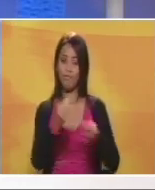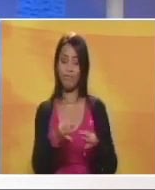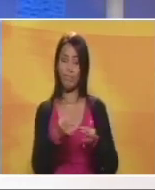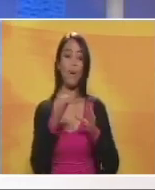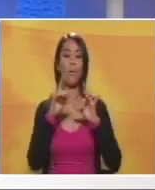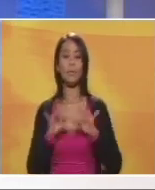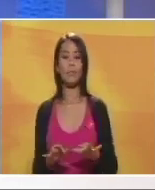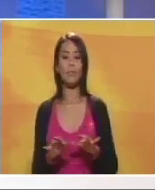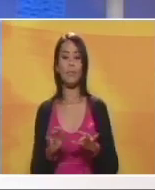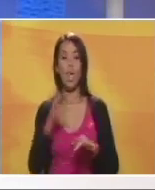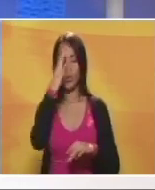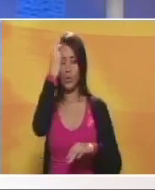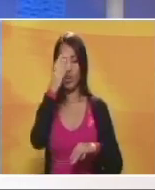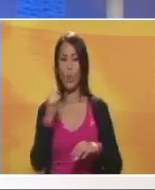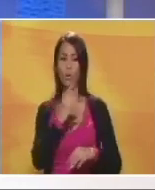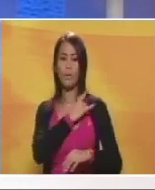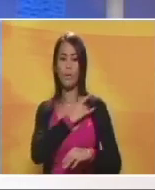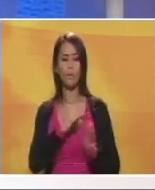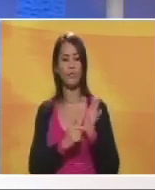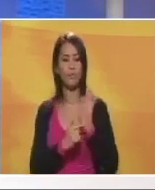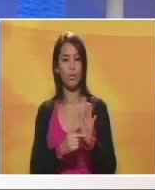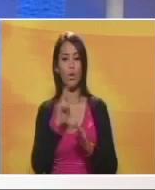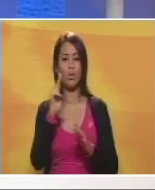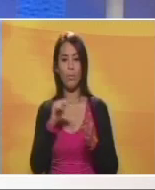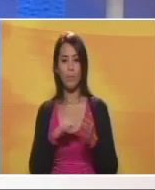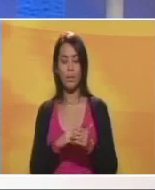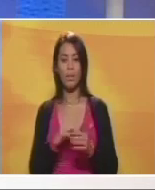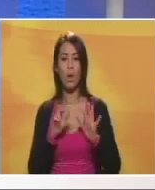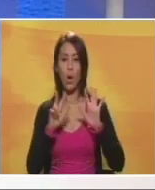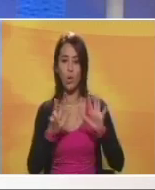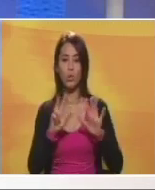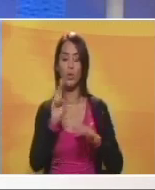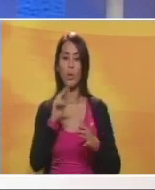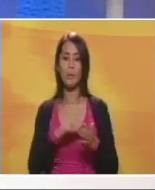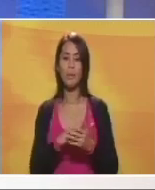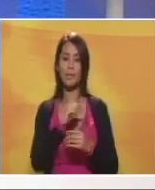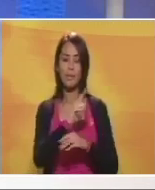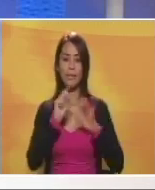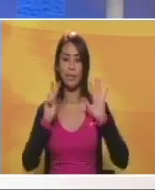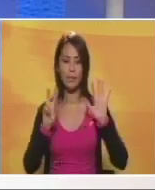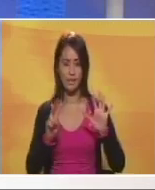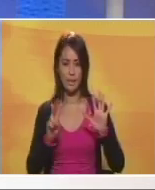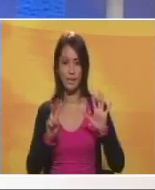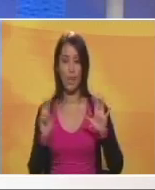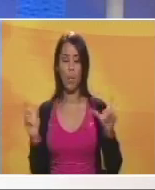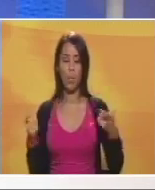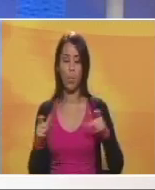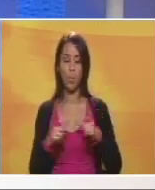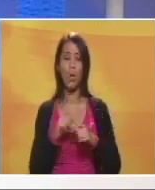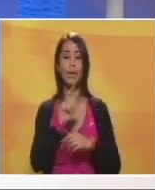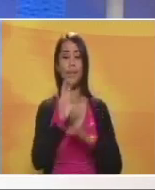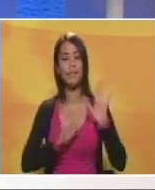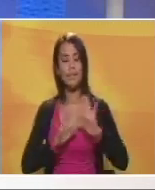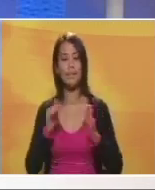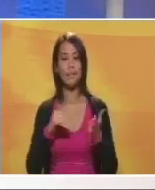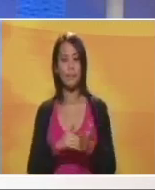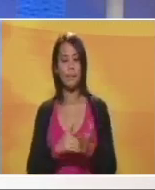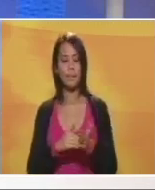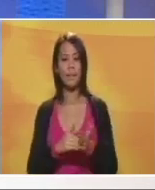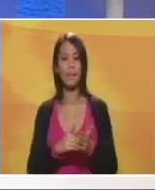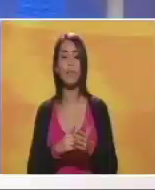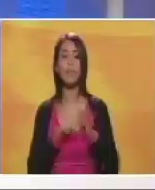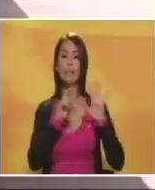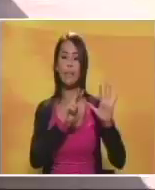Secretaría al Consejo Universitario, indica que entre 2008 y 2017 la matrícula disminuyó en 15.741